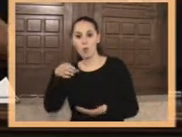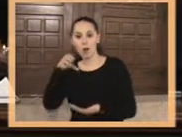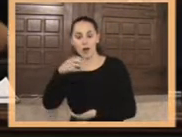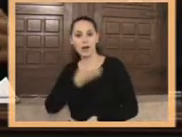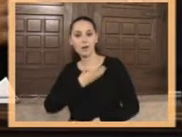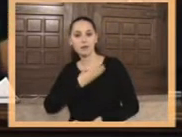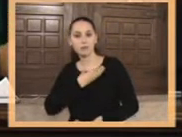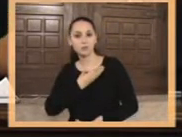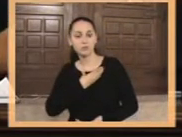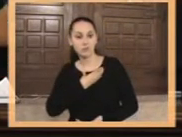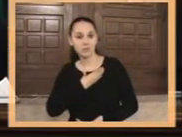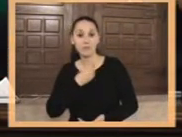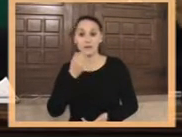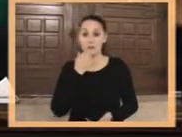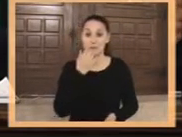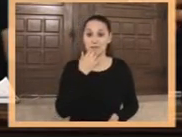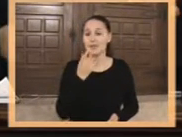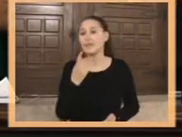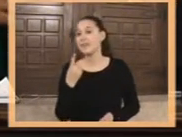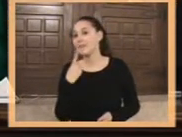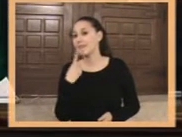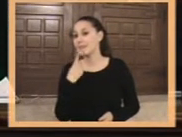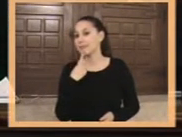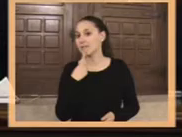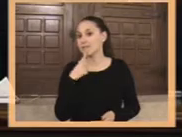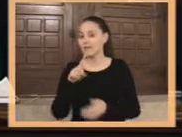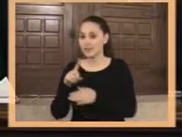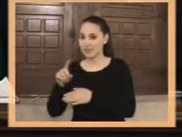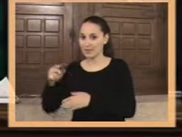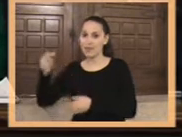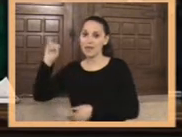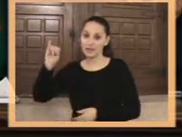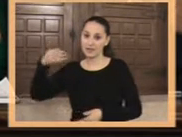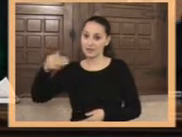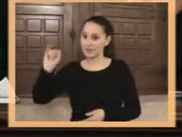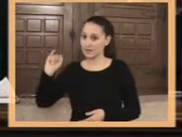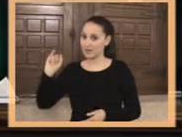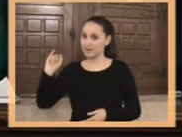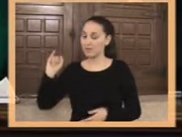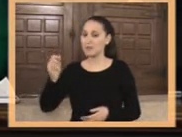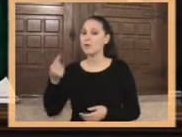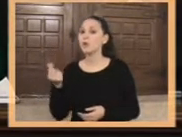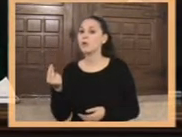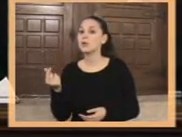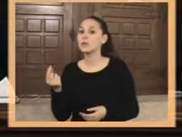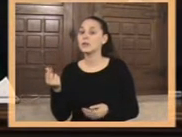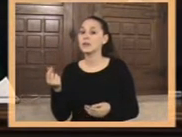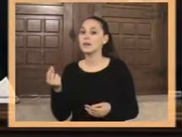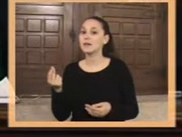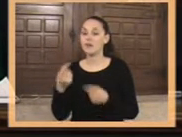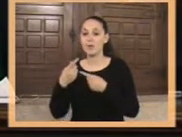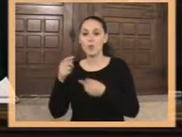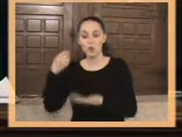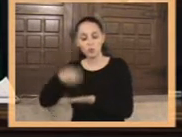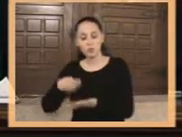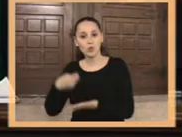el IBI de los hospitales vamos a cobrar por otra cuestión diferente, bienvenida sea. Pero yo, hasta que no lo vea ahí en el papel, no me lo creo. Y eso